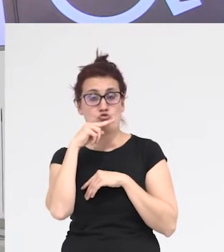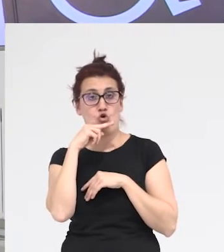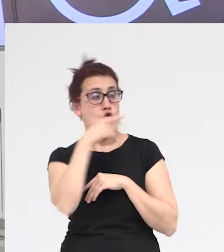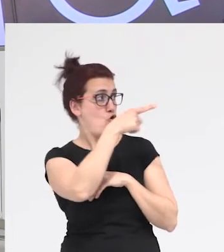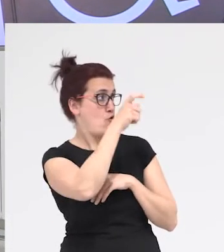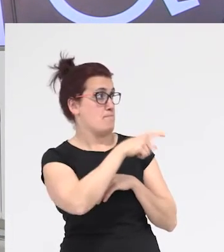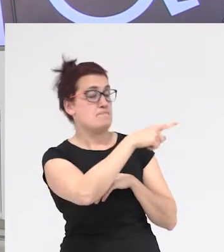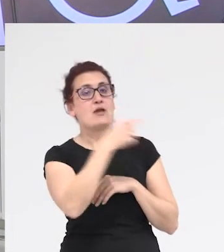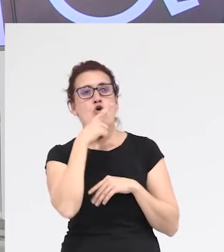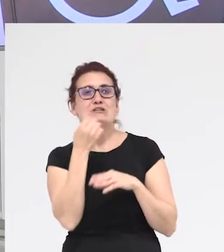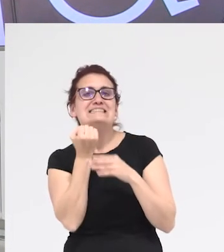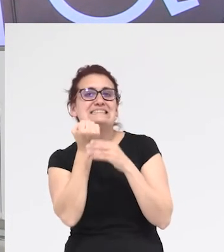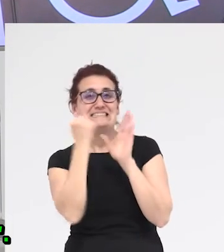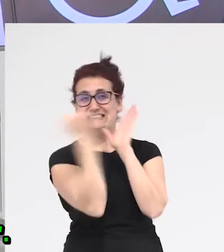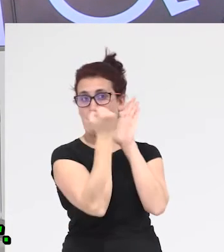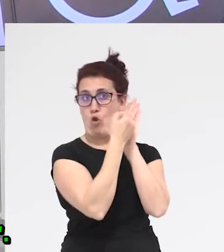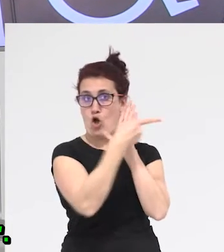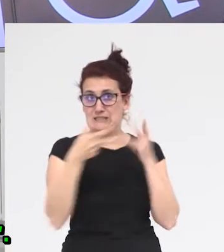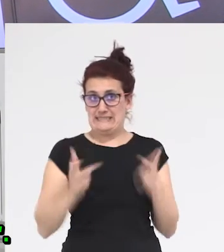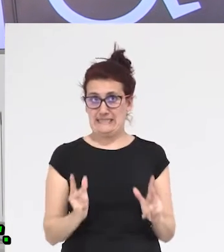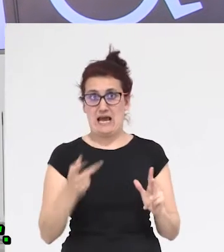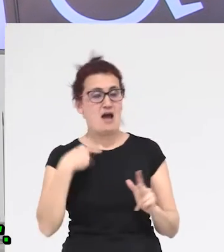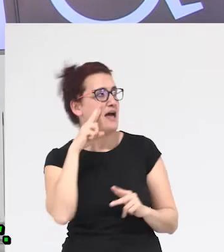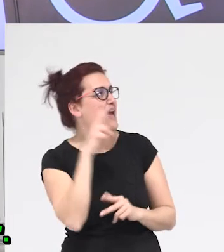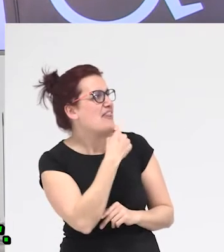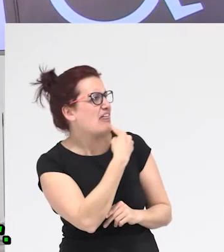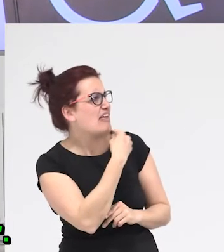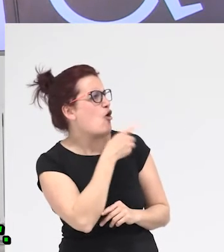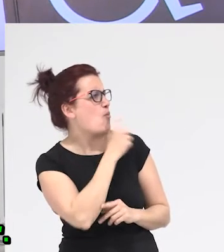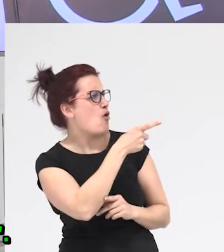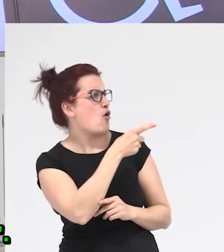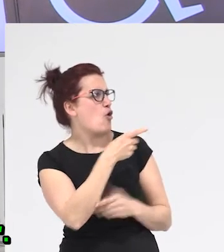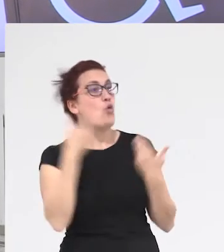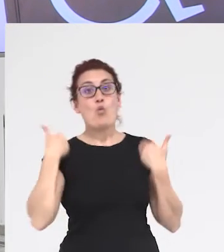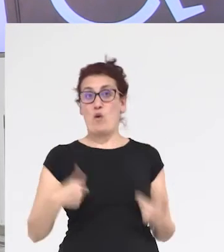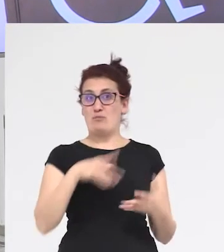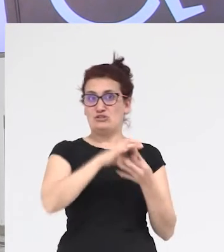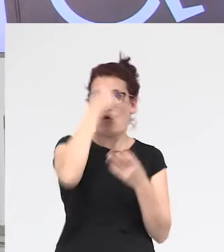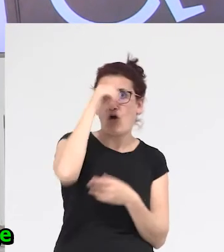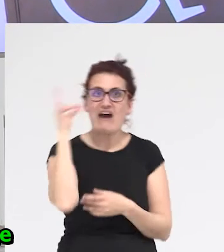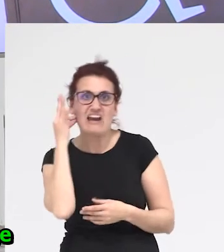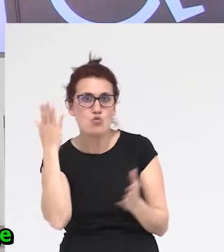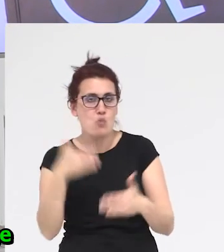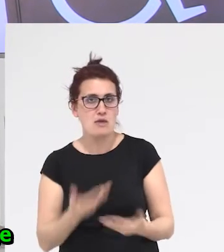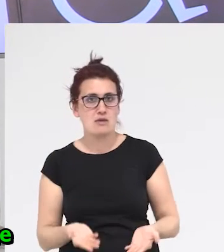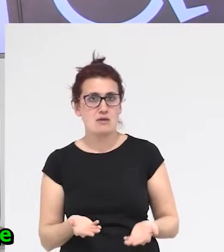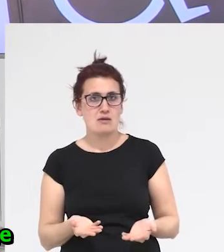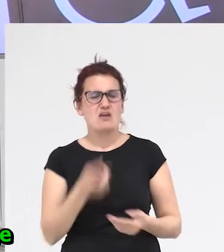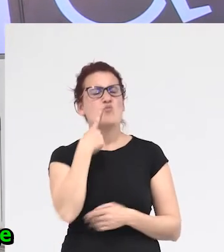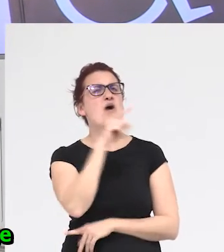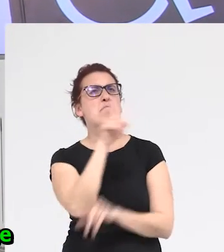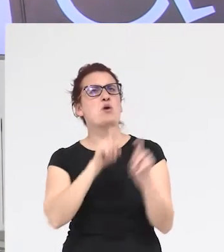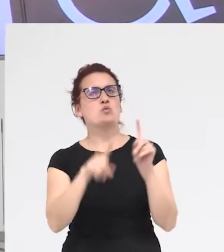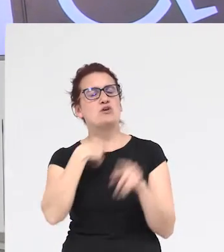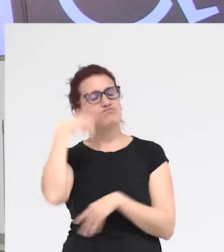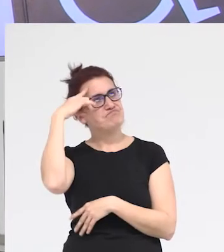este baño con este simbolito de la silla, y ahí decía como, bueno, en estos cuerpos no hay género, ¿no? Y una pregunta que también